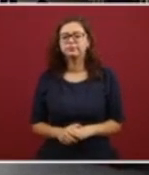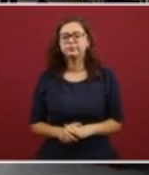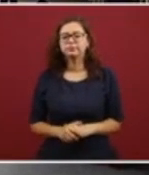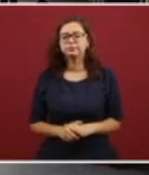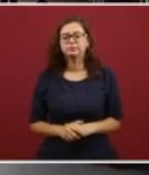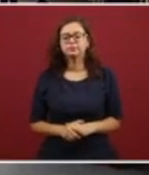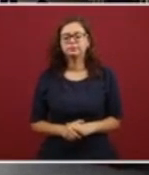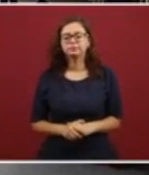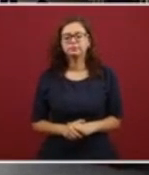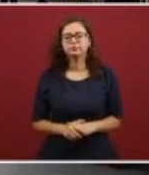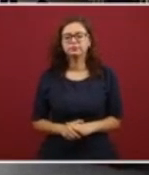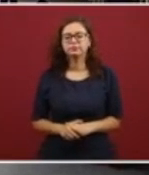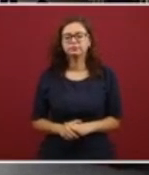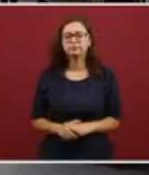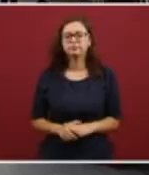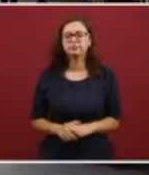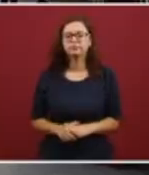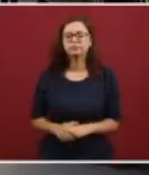Y